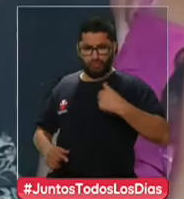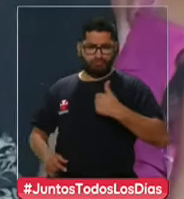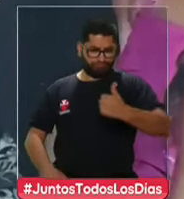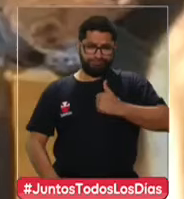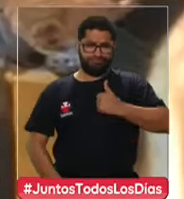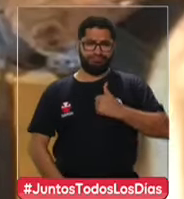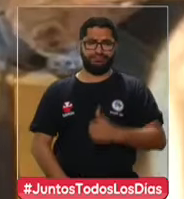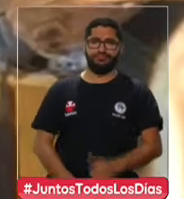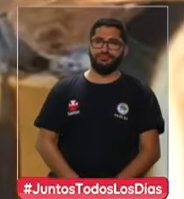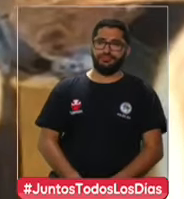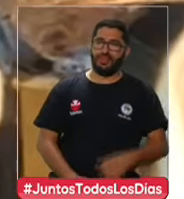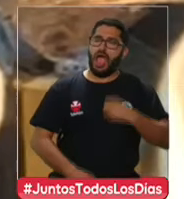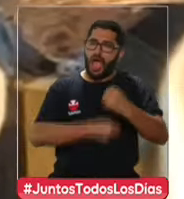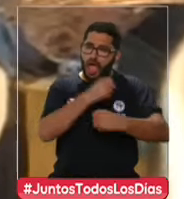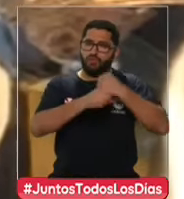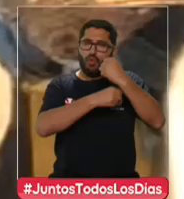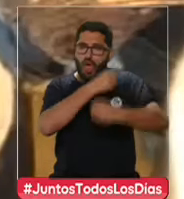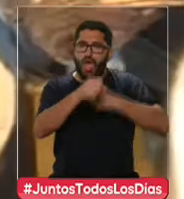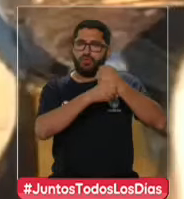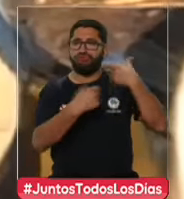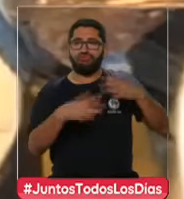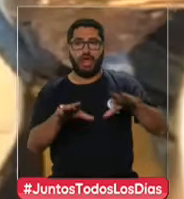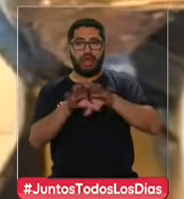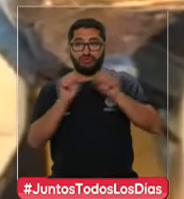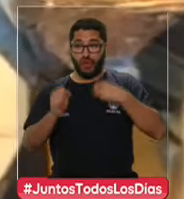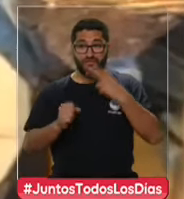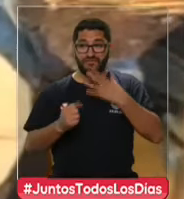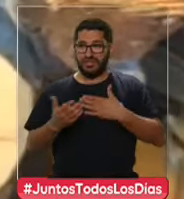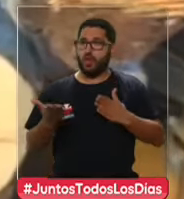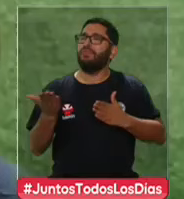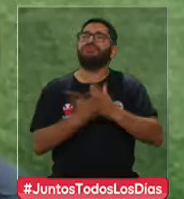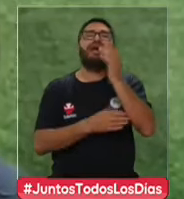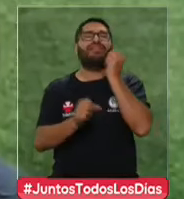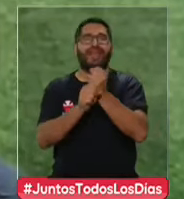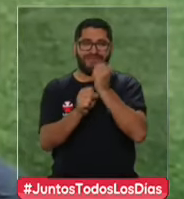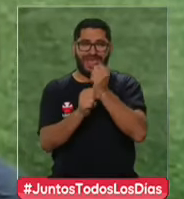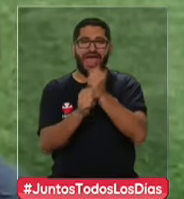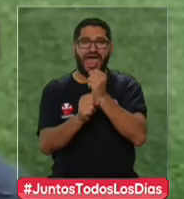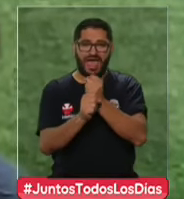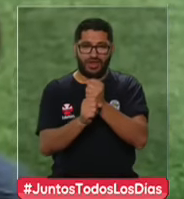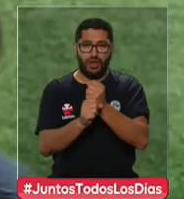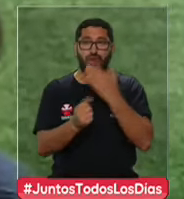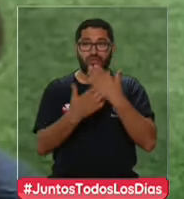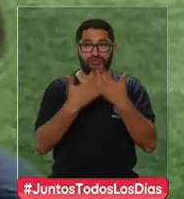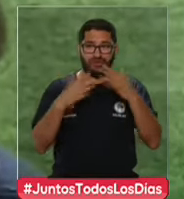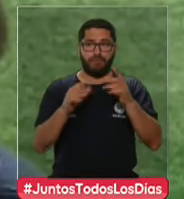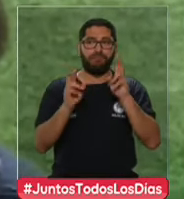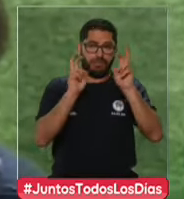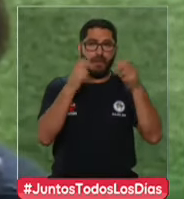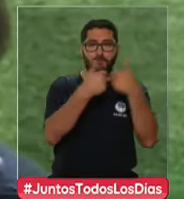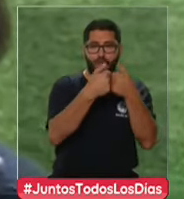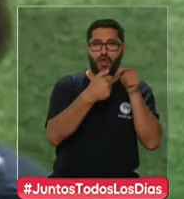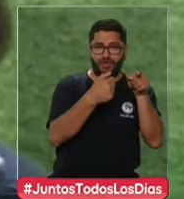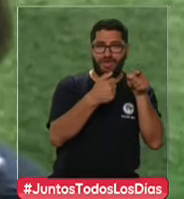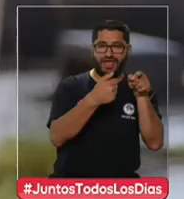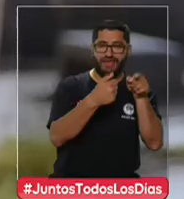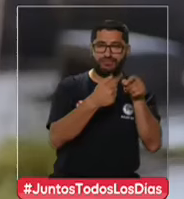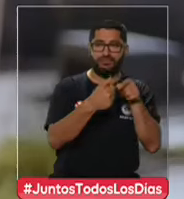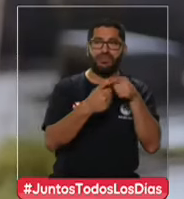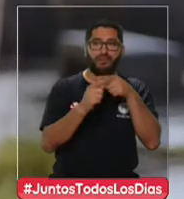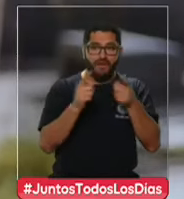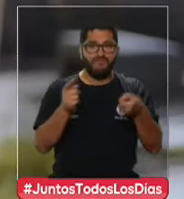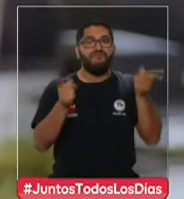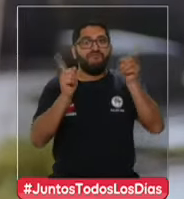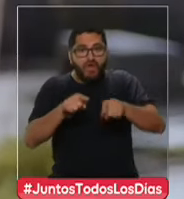Pasaron los años cuando ya retomé mi vida. Empecé a trabajar. Tuve una relación y quedé embarazada. Fue